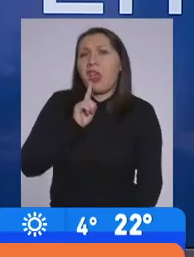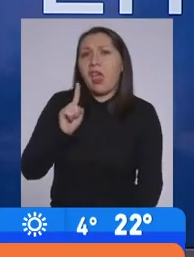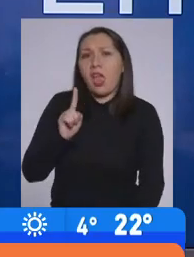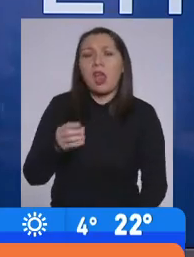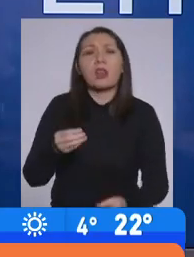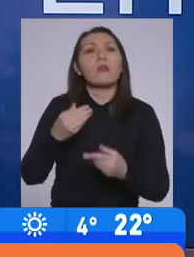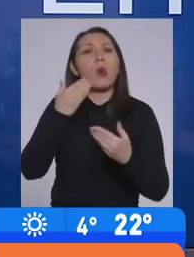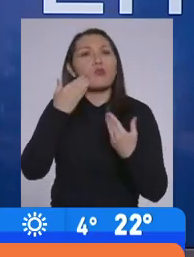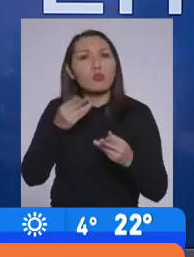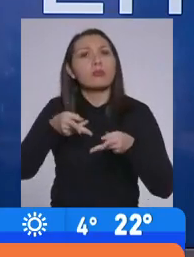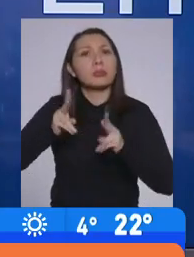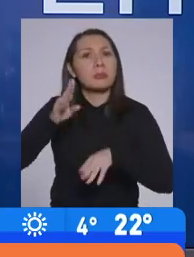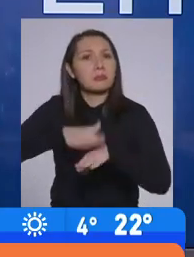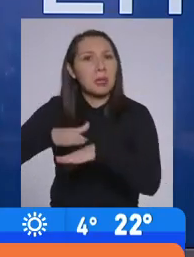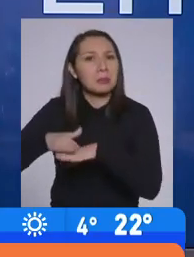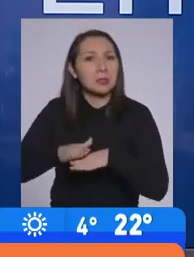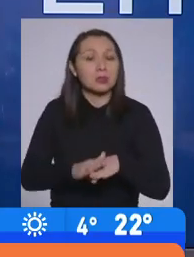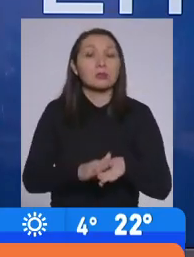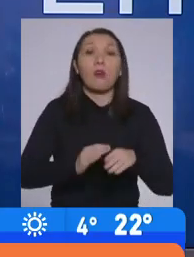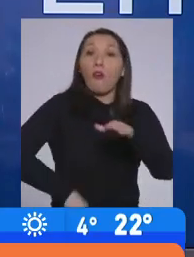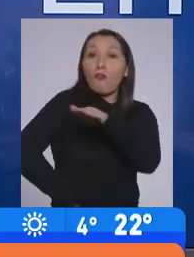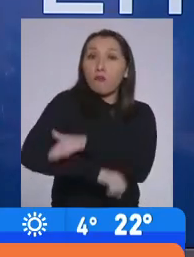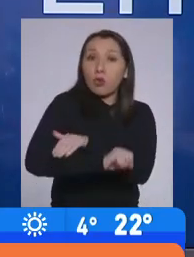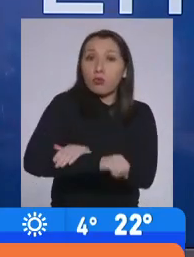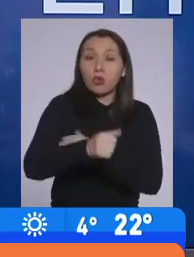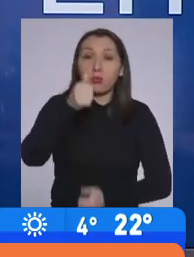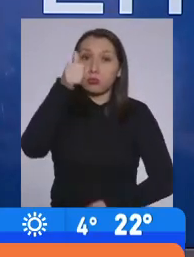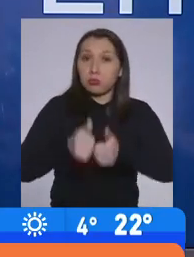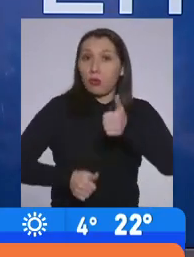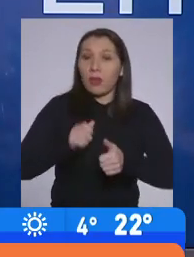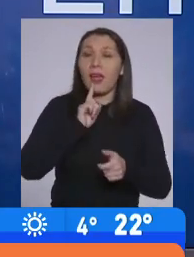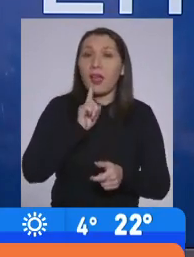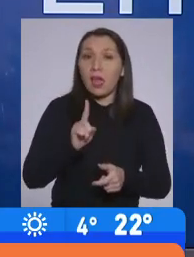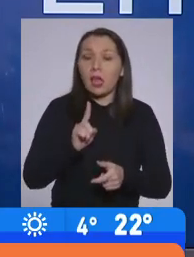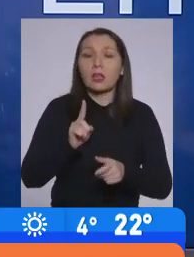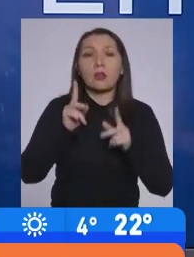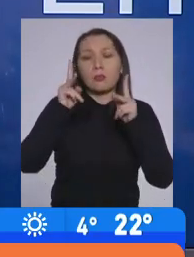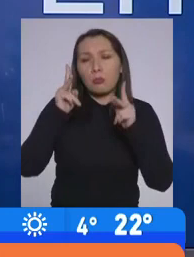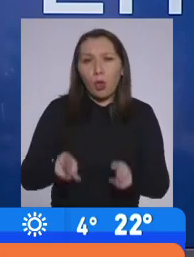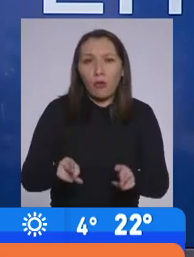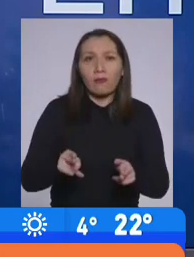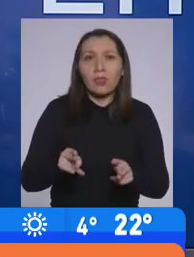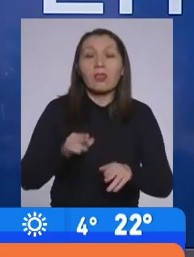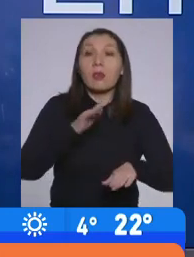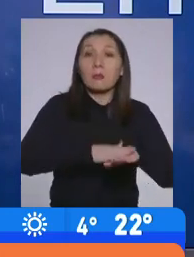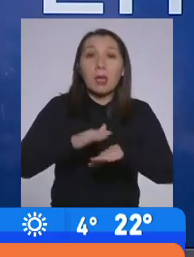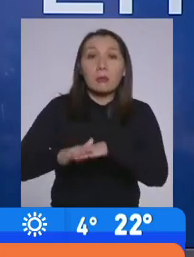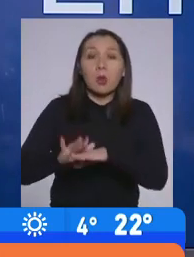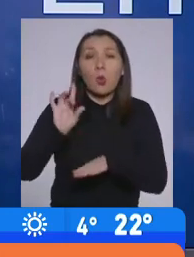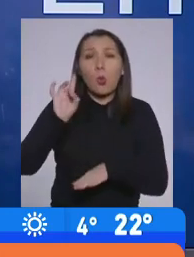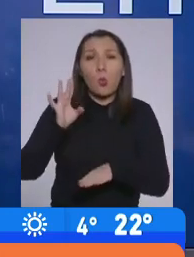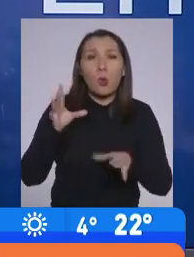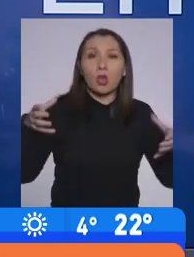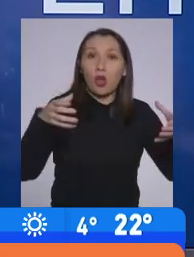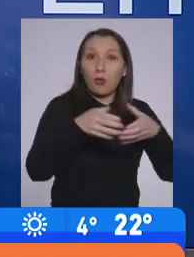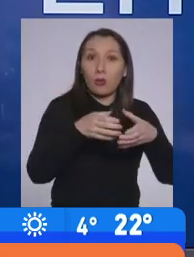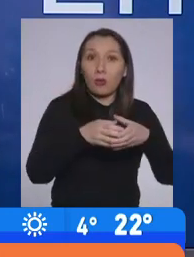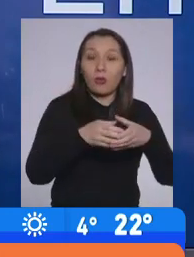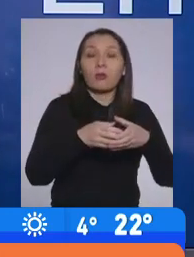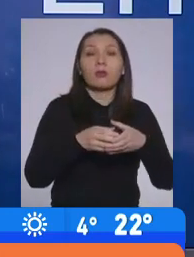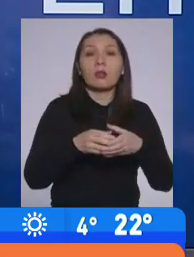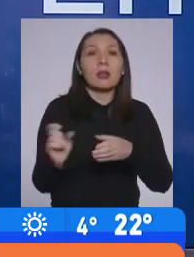son los beneficiarios en el caso del fútbol profesional se restringe este permiso único colectivo